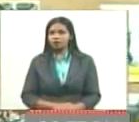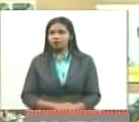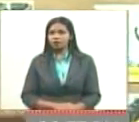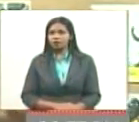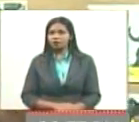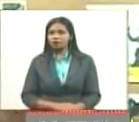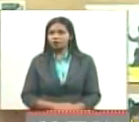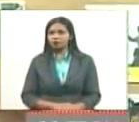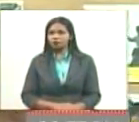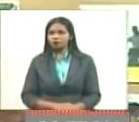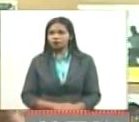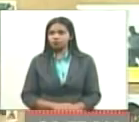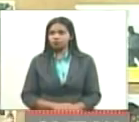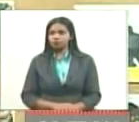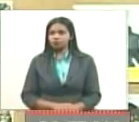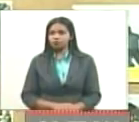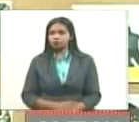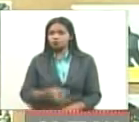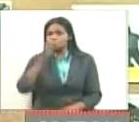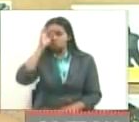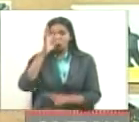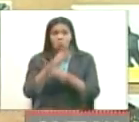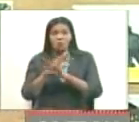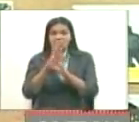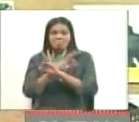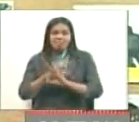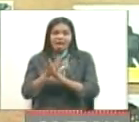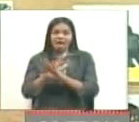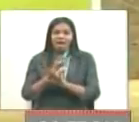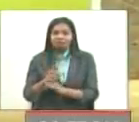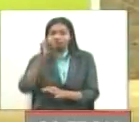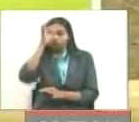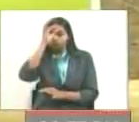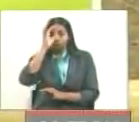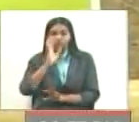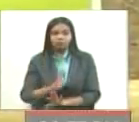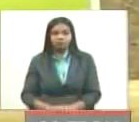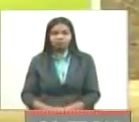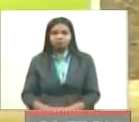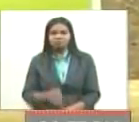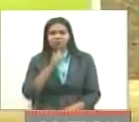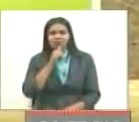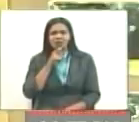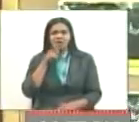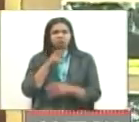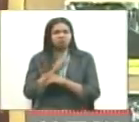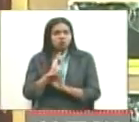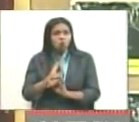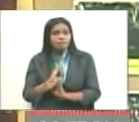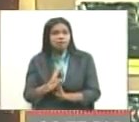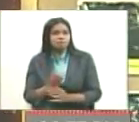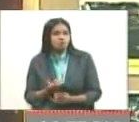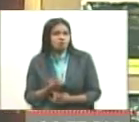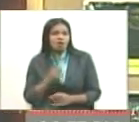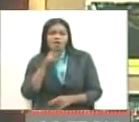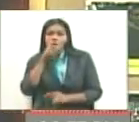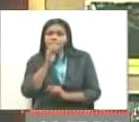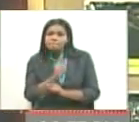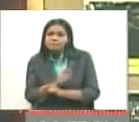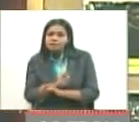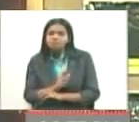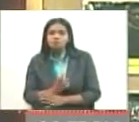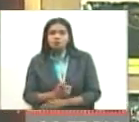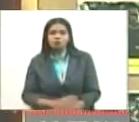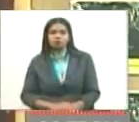No sabe ni jugar ni chapita. Es lo que pasa. Entonces, ¿quién los acusa aquí? Ellos mismos. Fueron